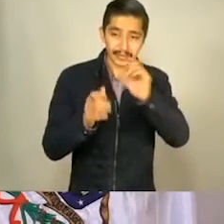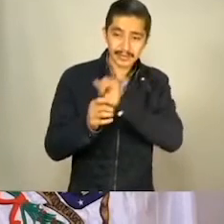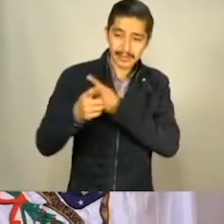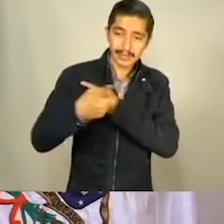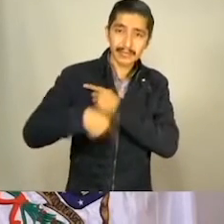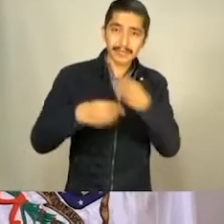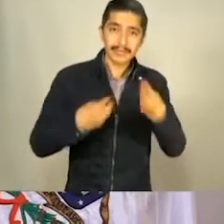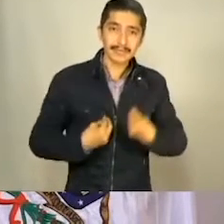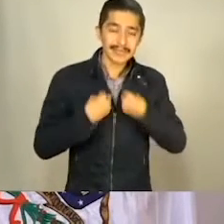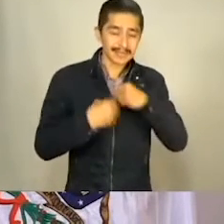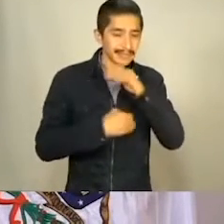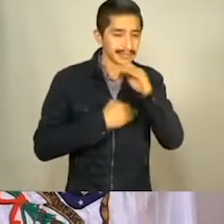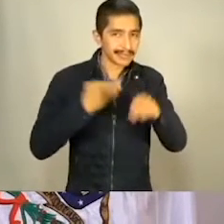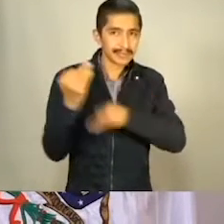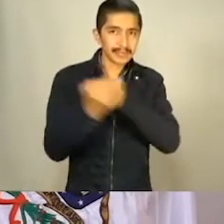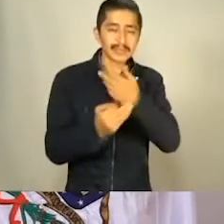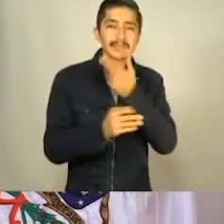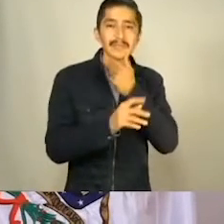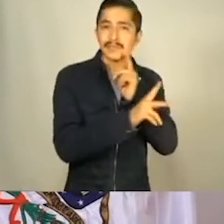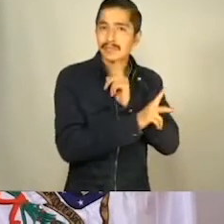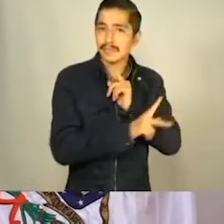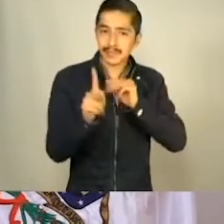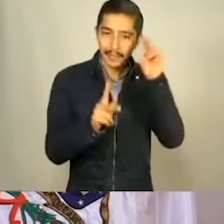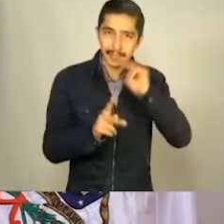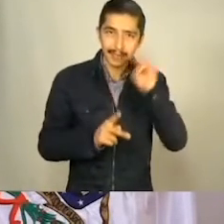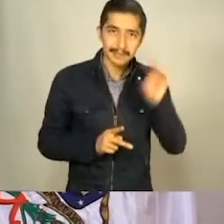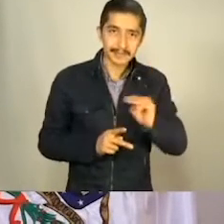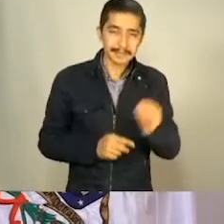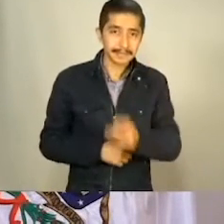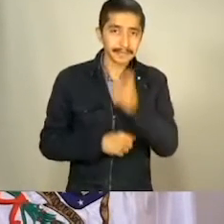vida de todas y de todos los michoacanos.